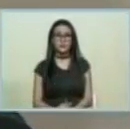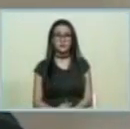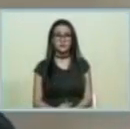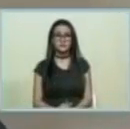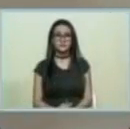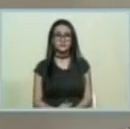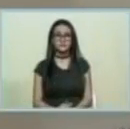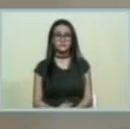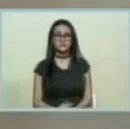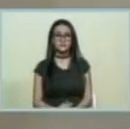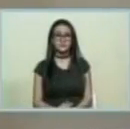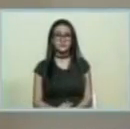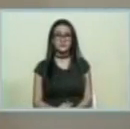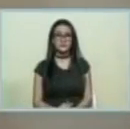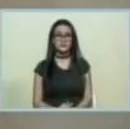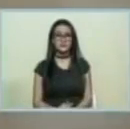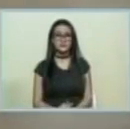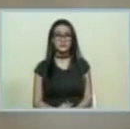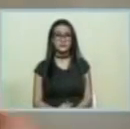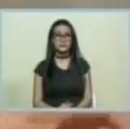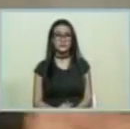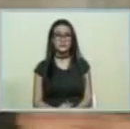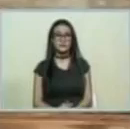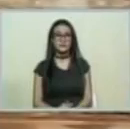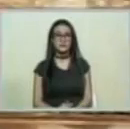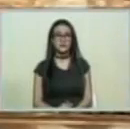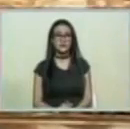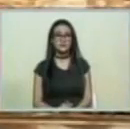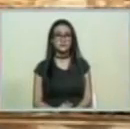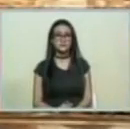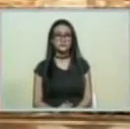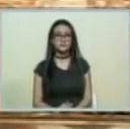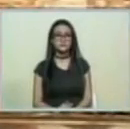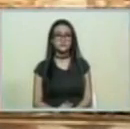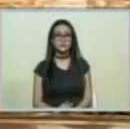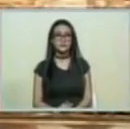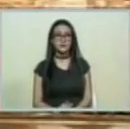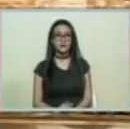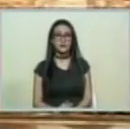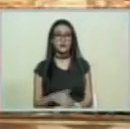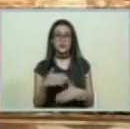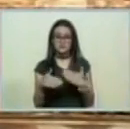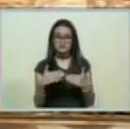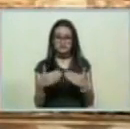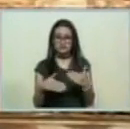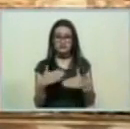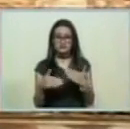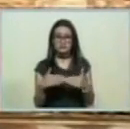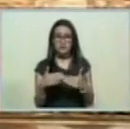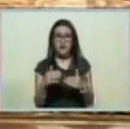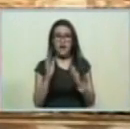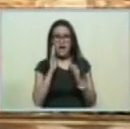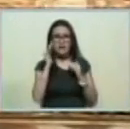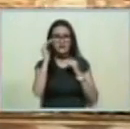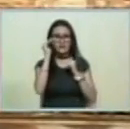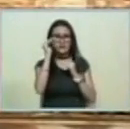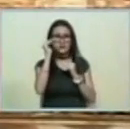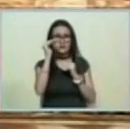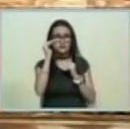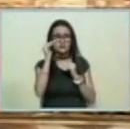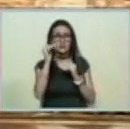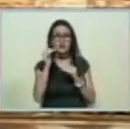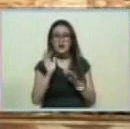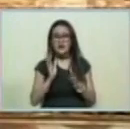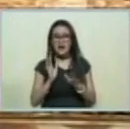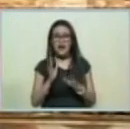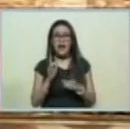que hemos logrado llevar, sobrellevar, atendiendo cuando ha sido